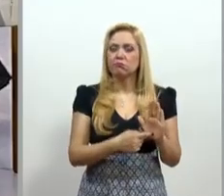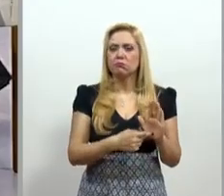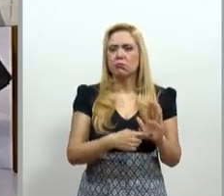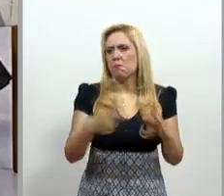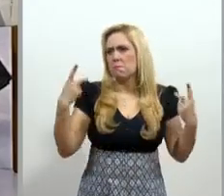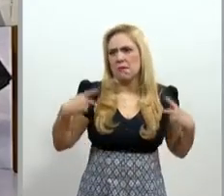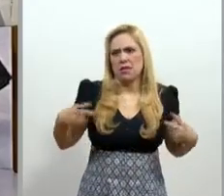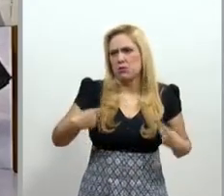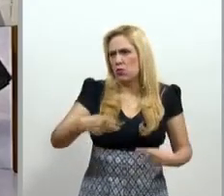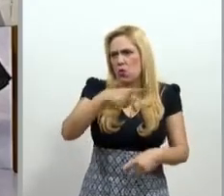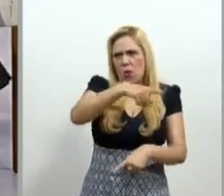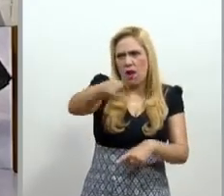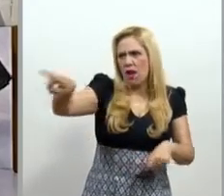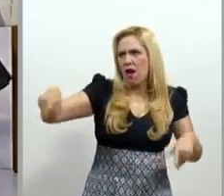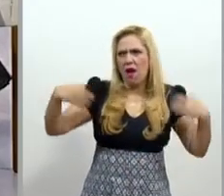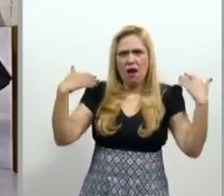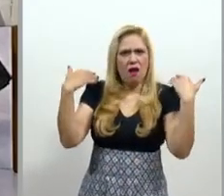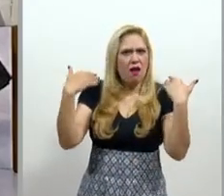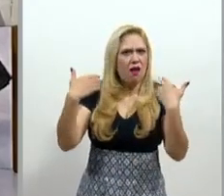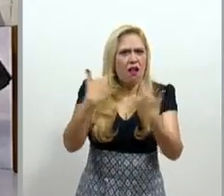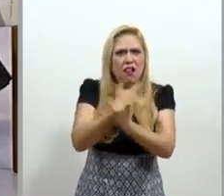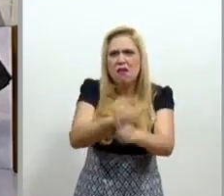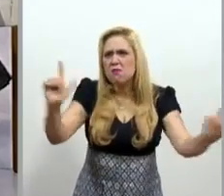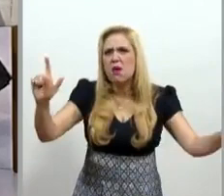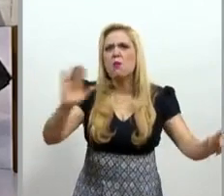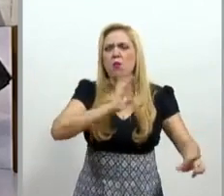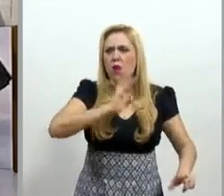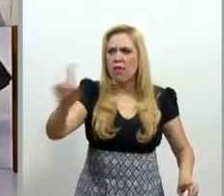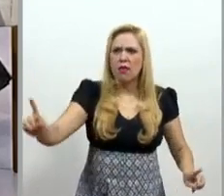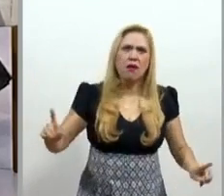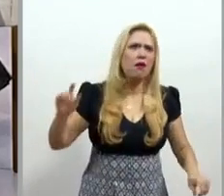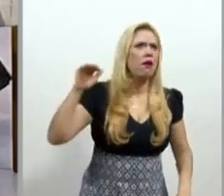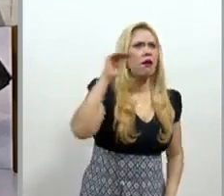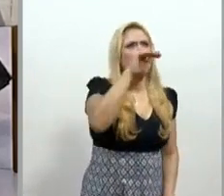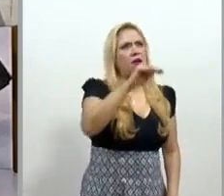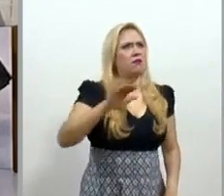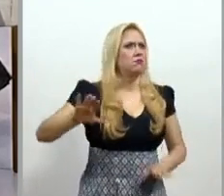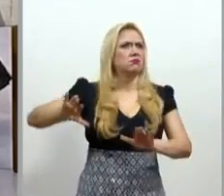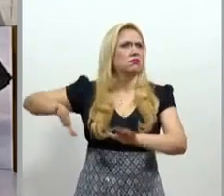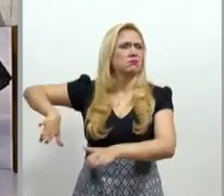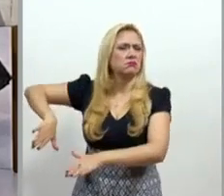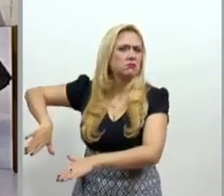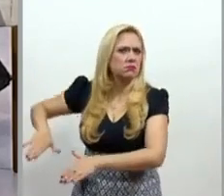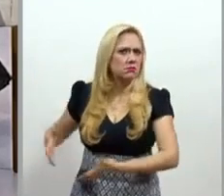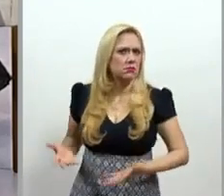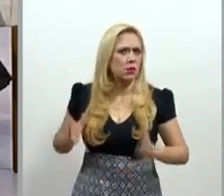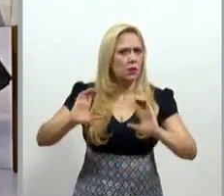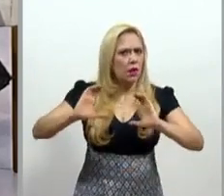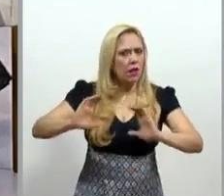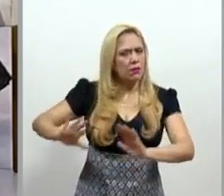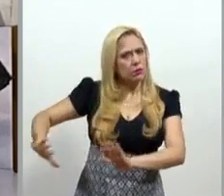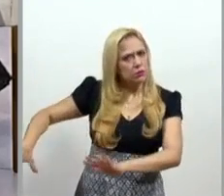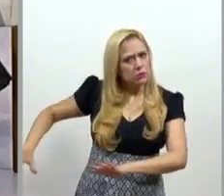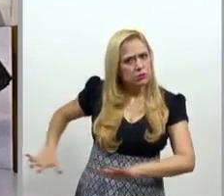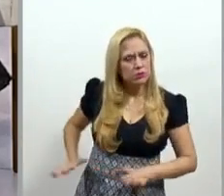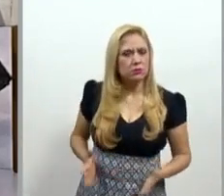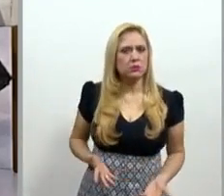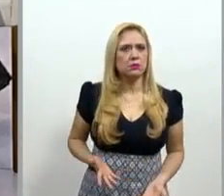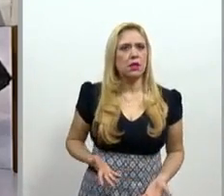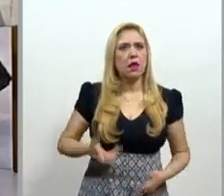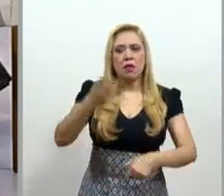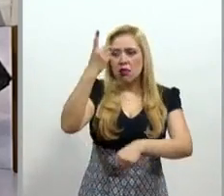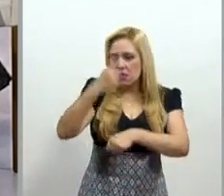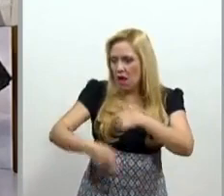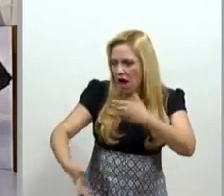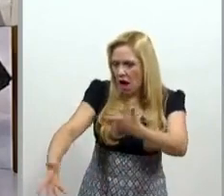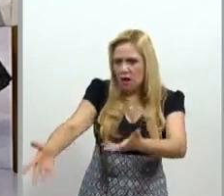cualquier persona tiene interés en proteger el derecho humano al medio ambiente. Entonces, cualquier persona ante un daño, ante